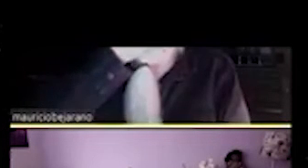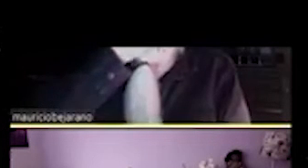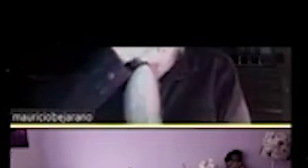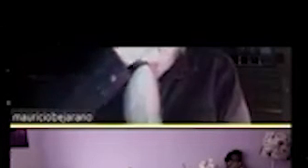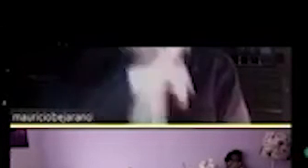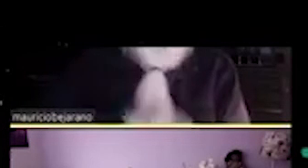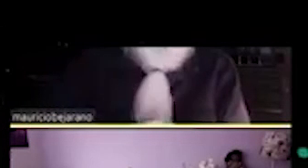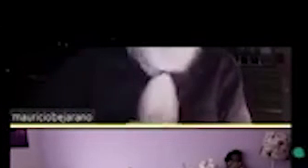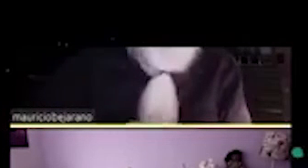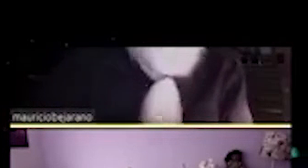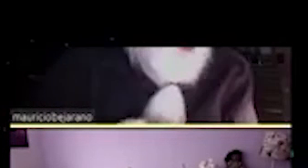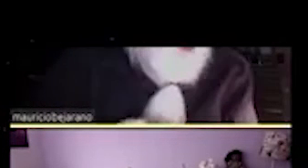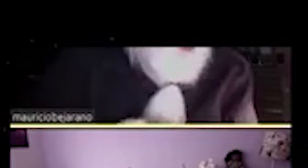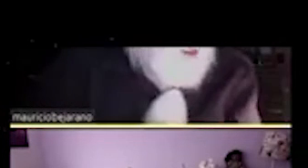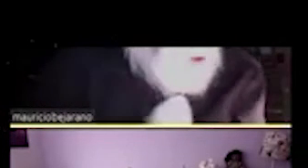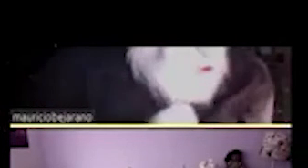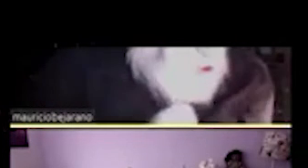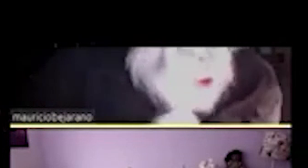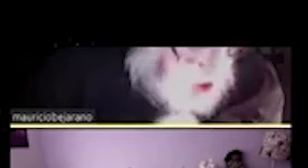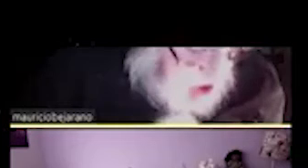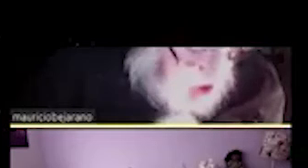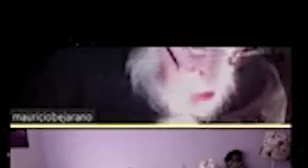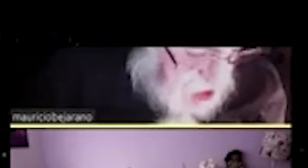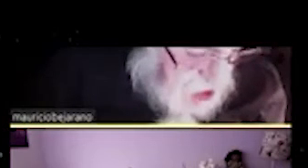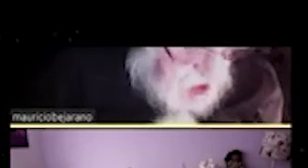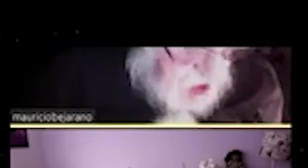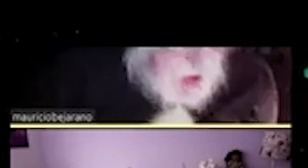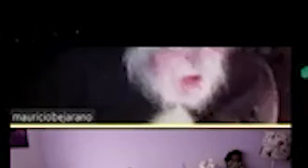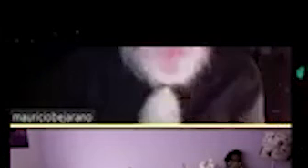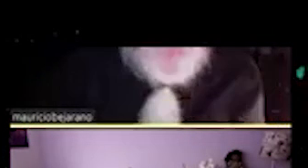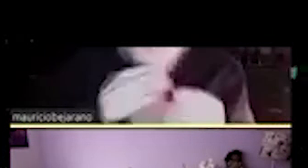A propósito del trabajo con los archivos,